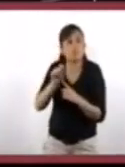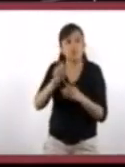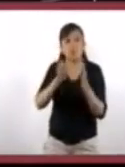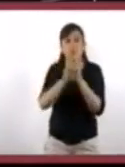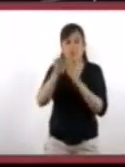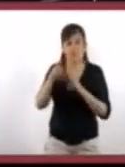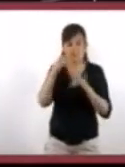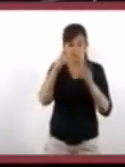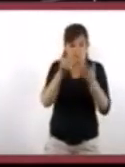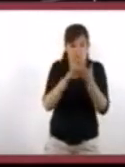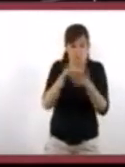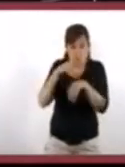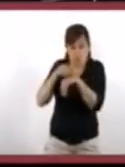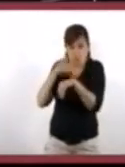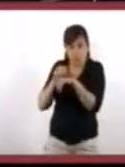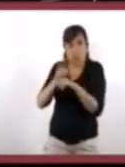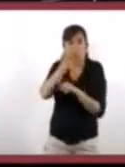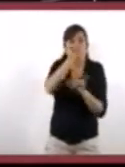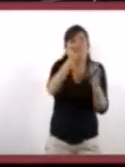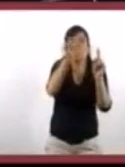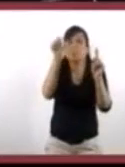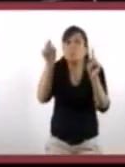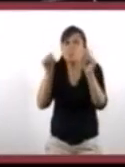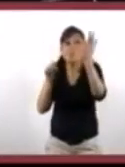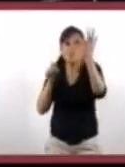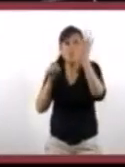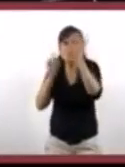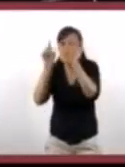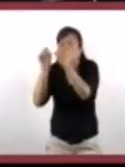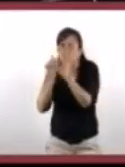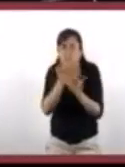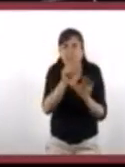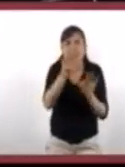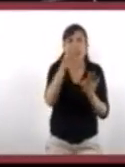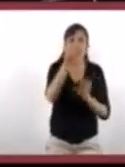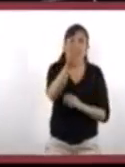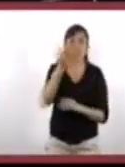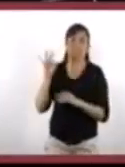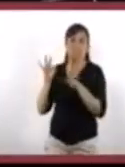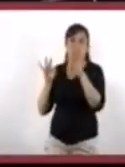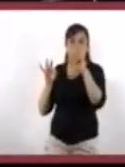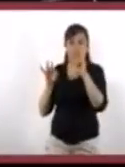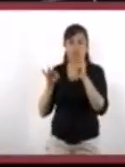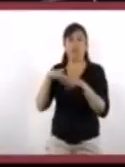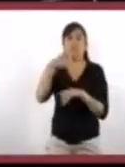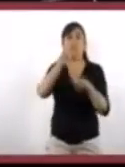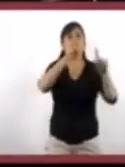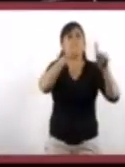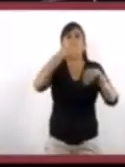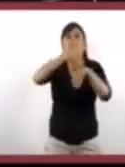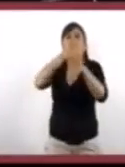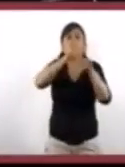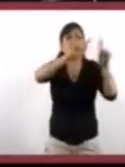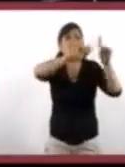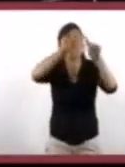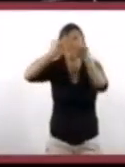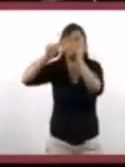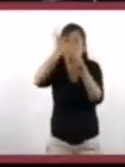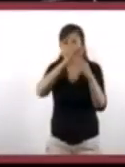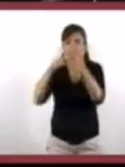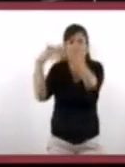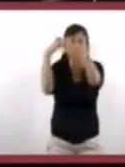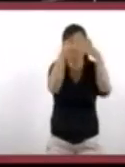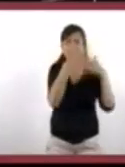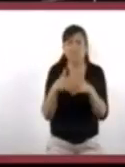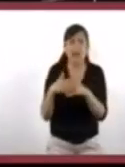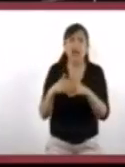números aparecen el mismo número de veces, no existe un número que aparezca más frecuentemente, entonces no existe la moda. Pero dada esa definición de moda,